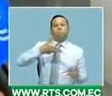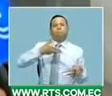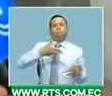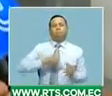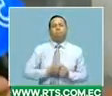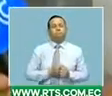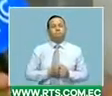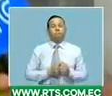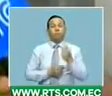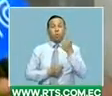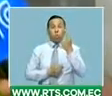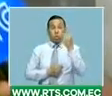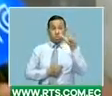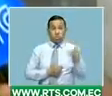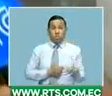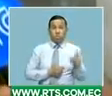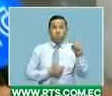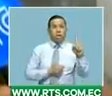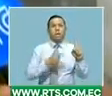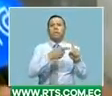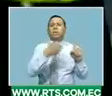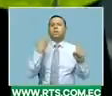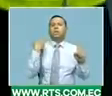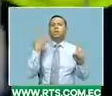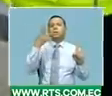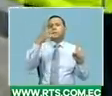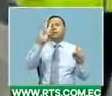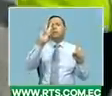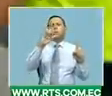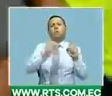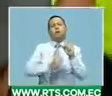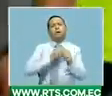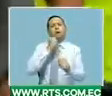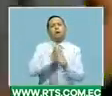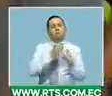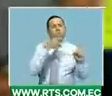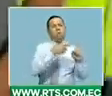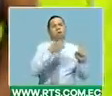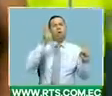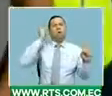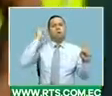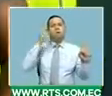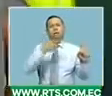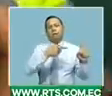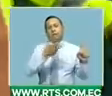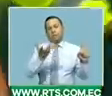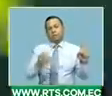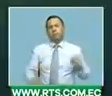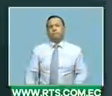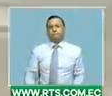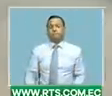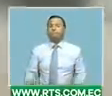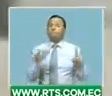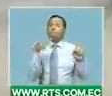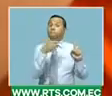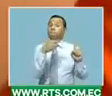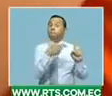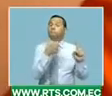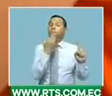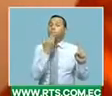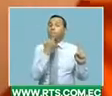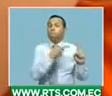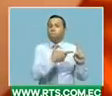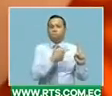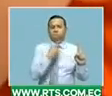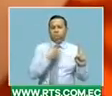cuatro aprehendidos tiene 17 años. Sería el cabecilla de la organización. Él es el que decía que